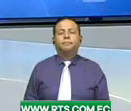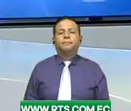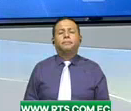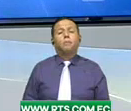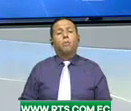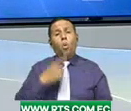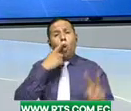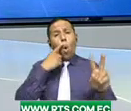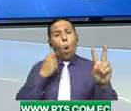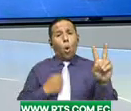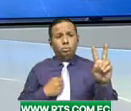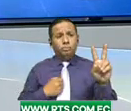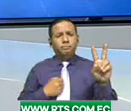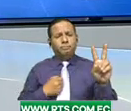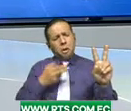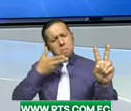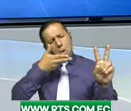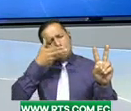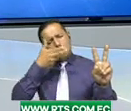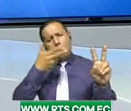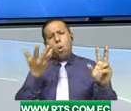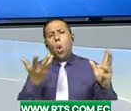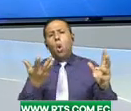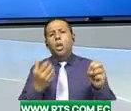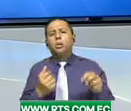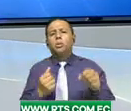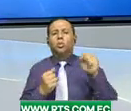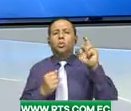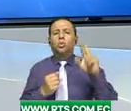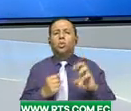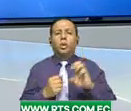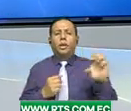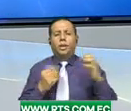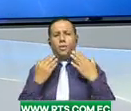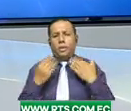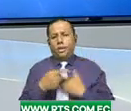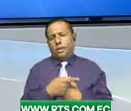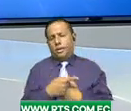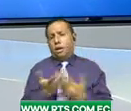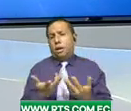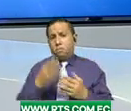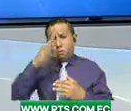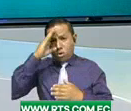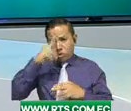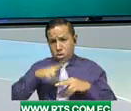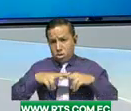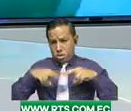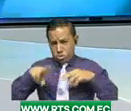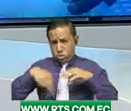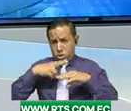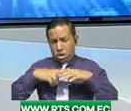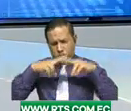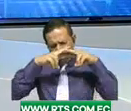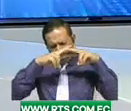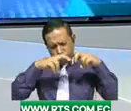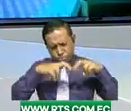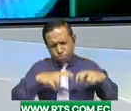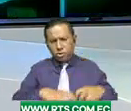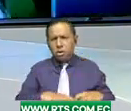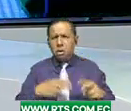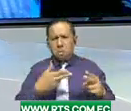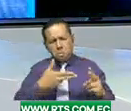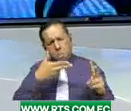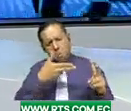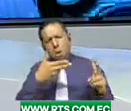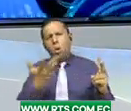Dos hombres resultaron heridos de bala en el suroeste de Guayaquil. Según las primeras investigaciones de la Policía Nacional, el ataque tendría